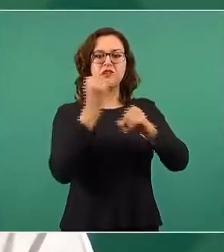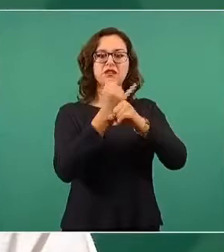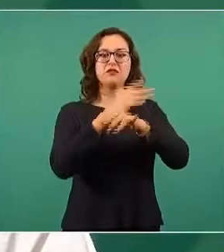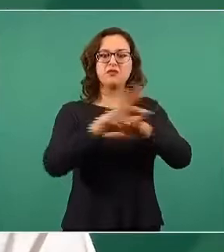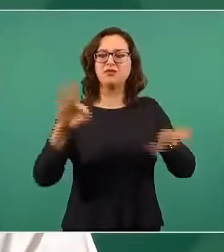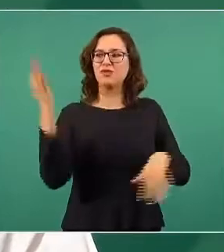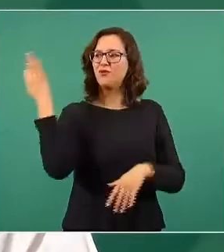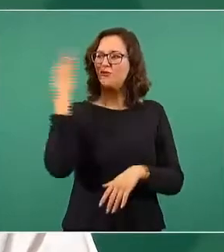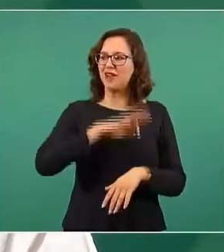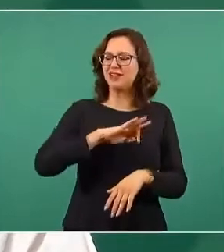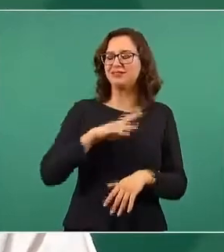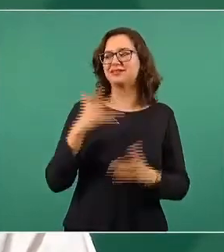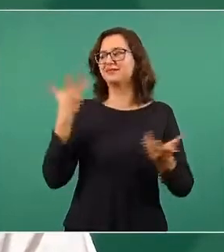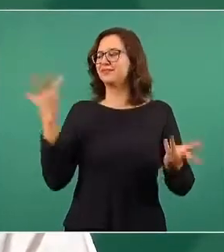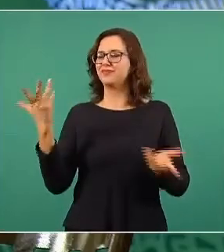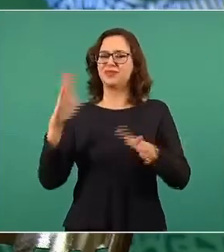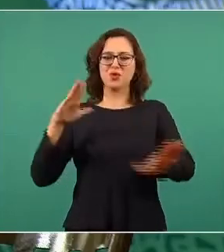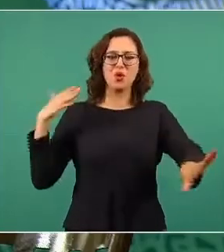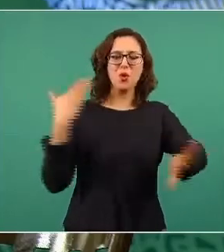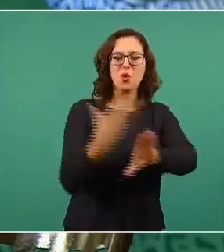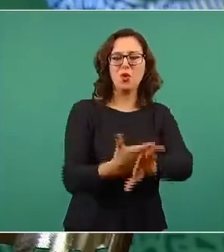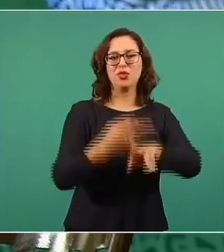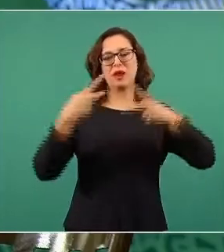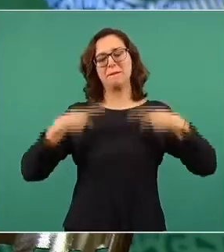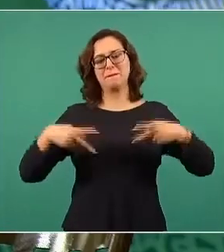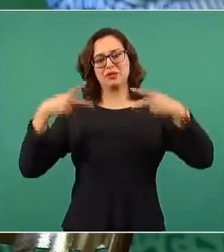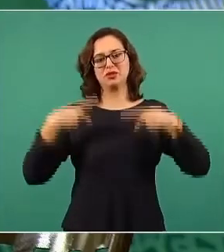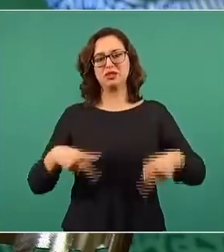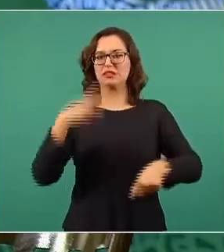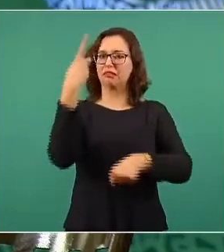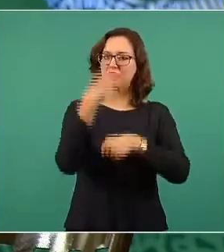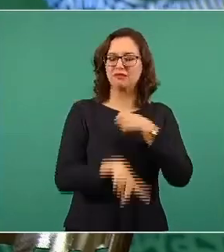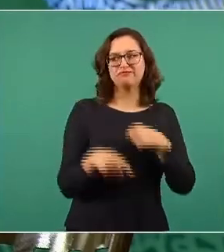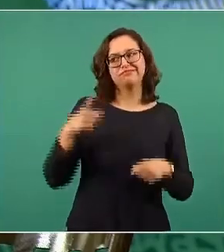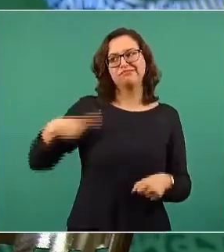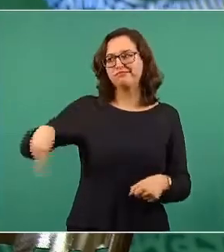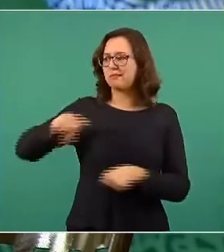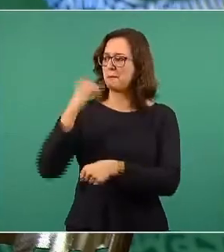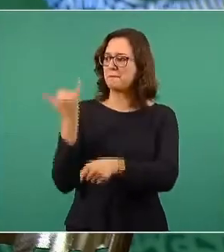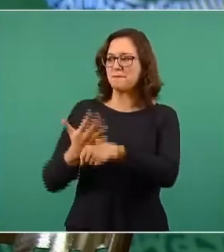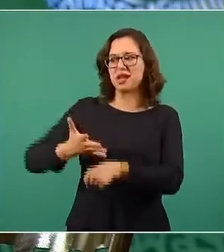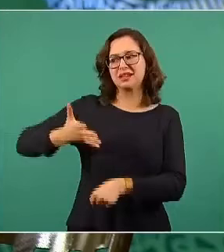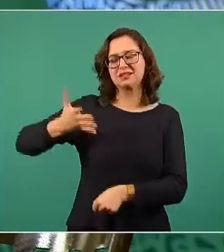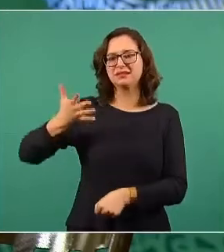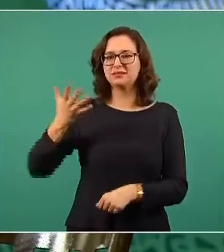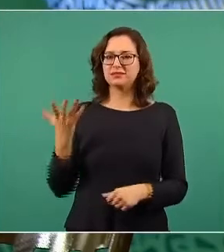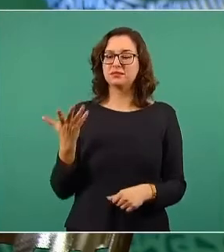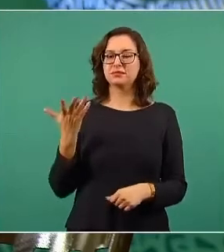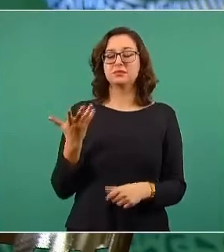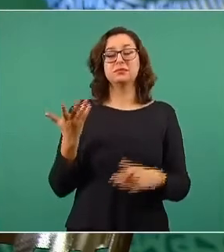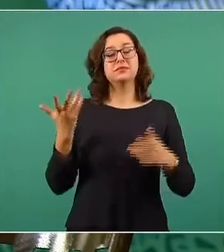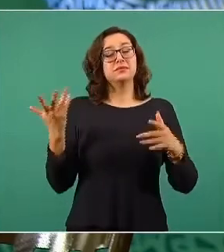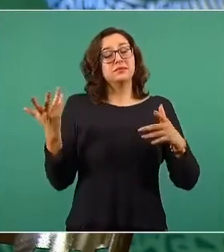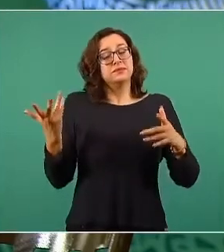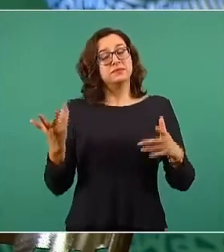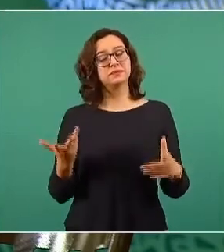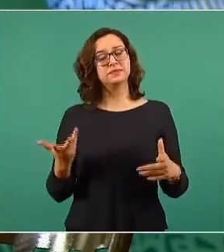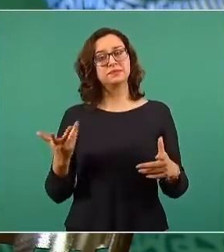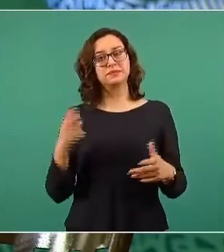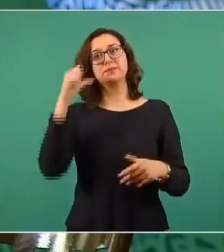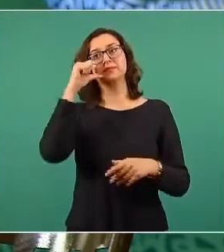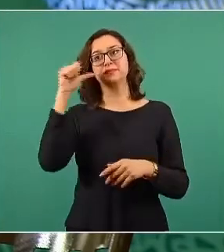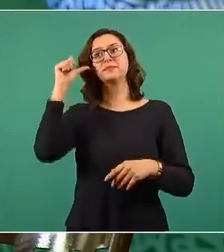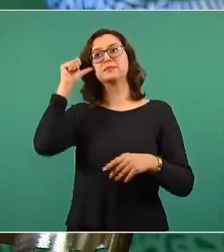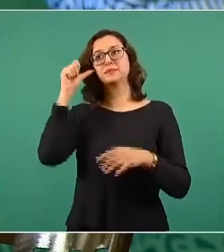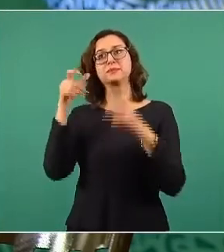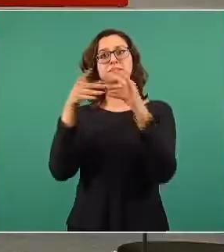falsa, perjudica a todas y todos, simplemente estorba. Entonces, hacemos un llamado nuevamente, ayer lo hicimos otra vez,